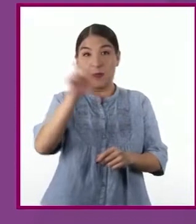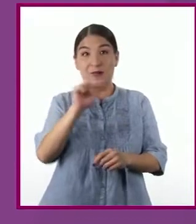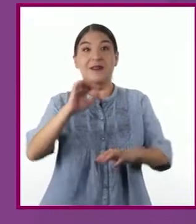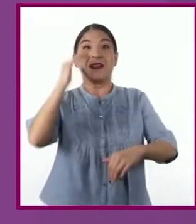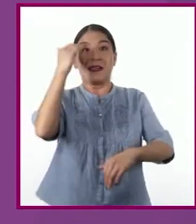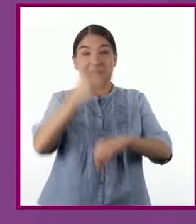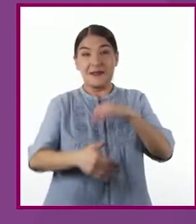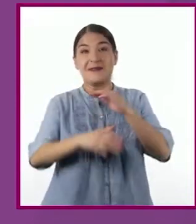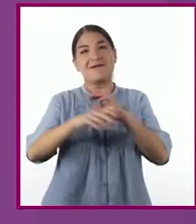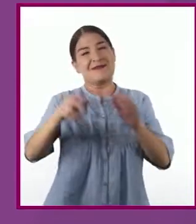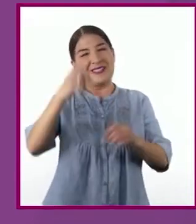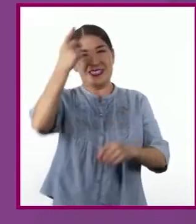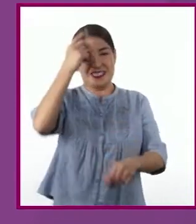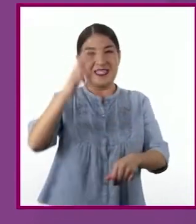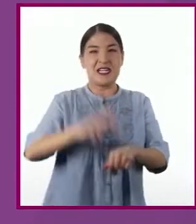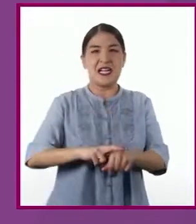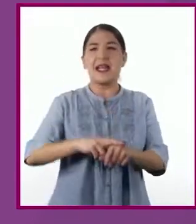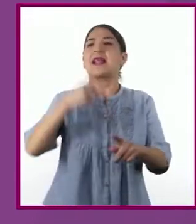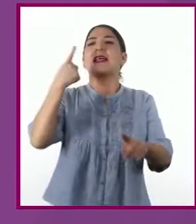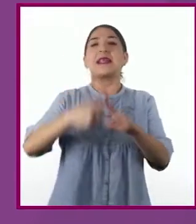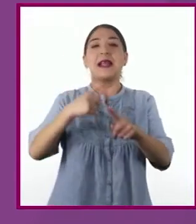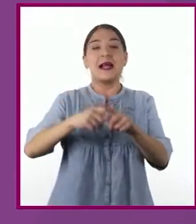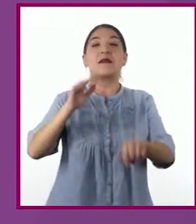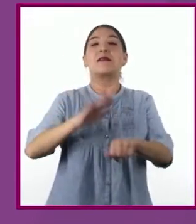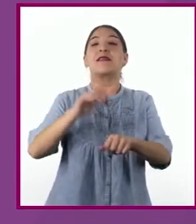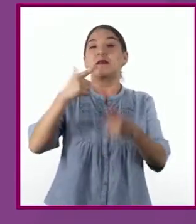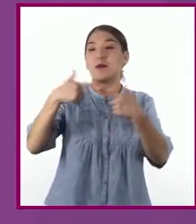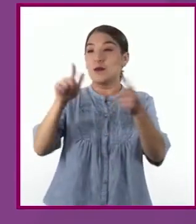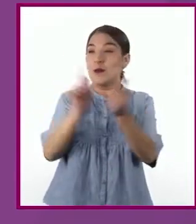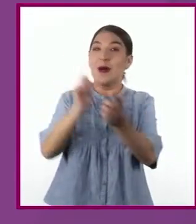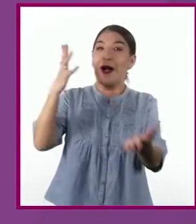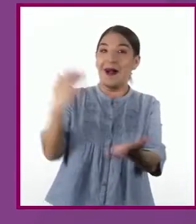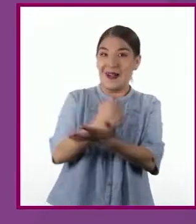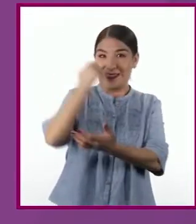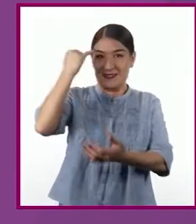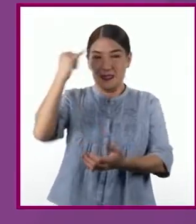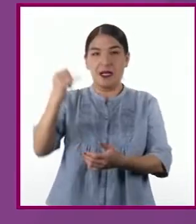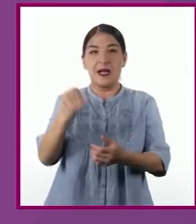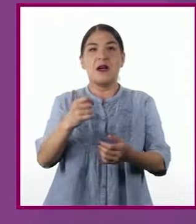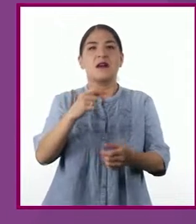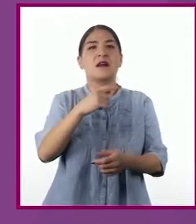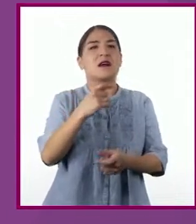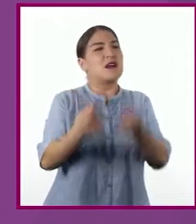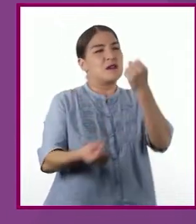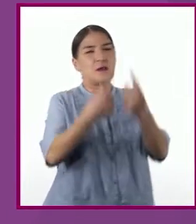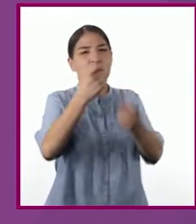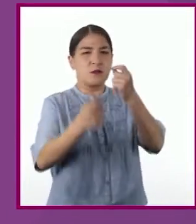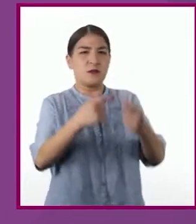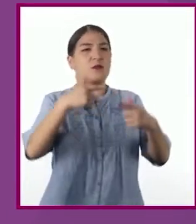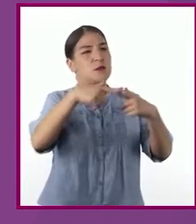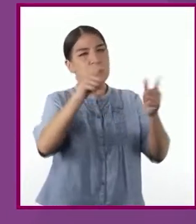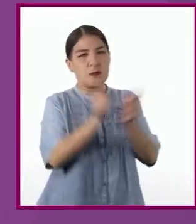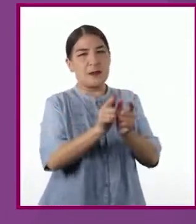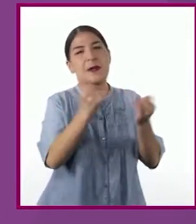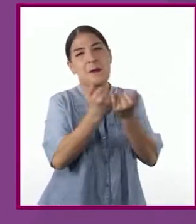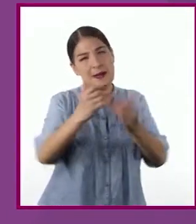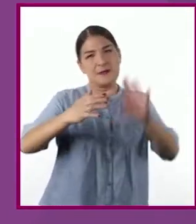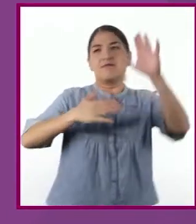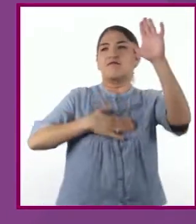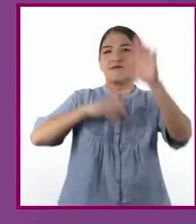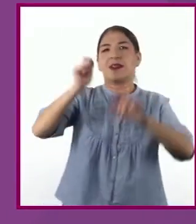cívico, cuando el director dijo quién era el grupo ganador, varios grupos expresaron su opinión al